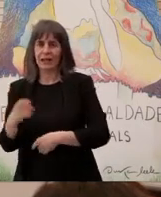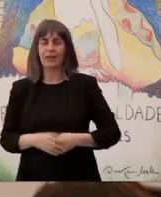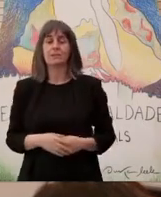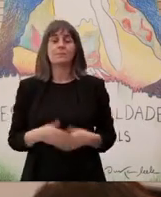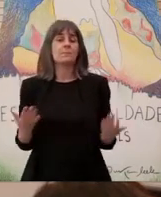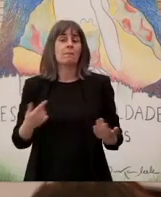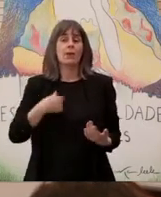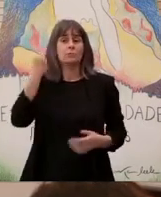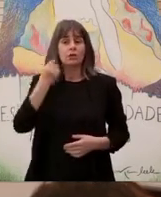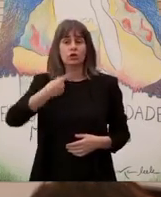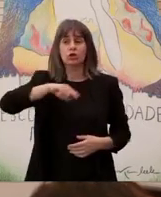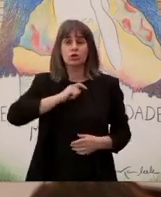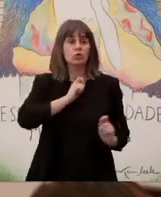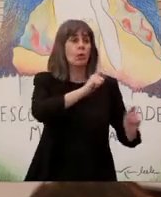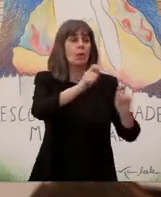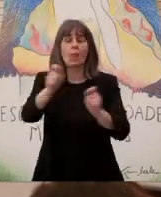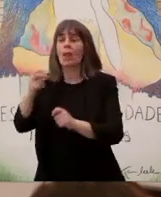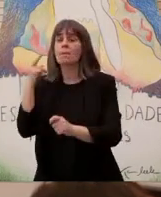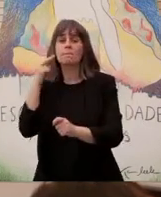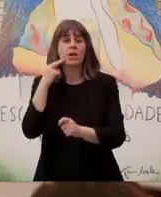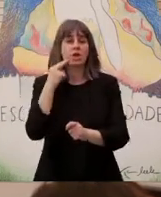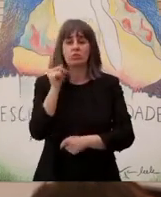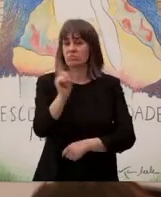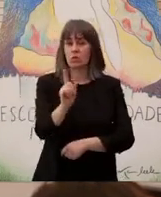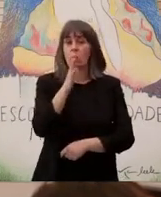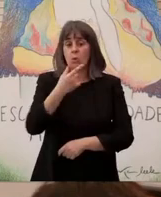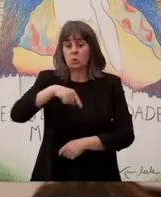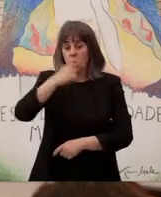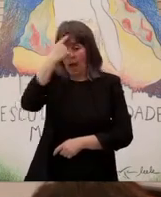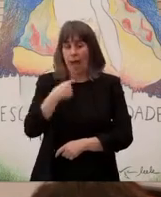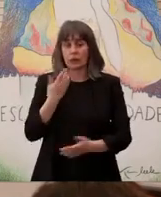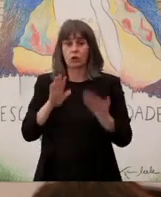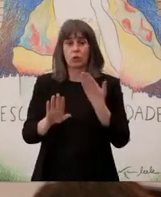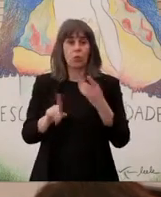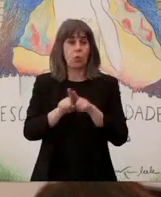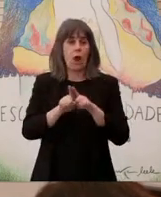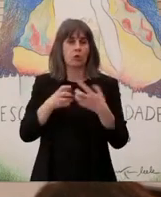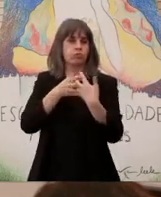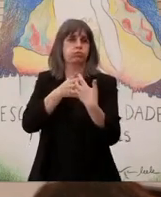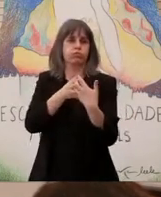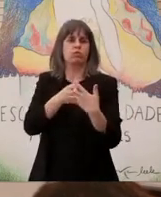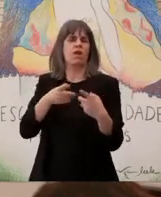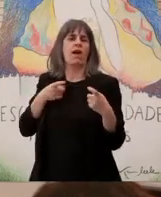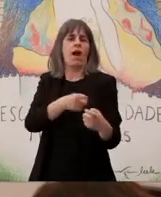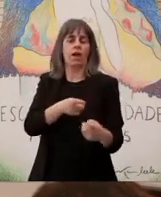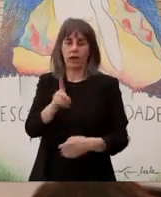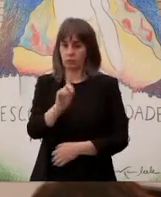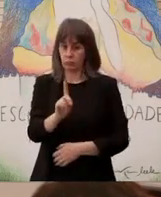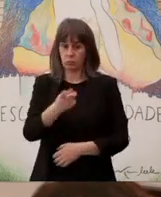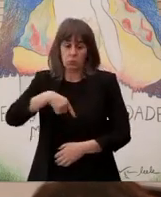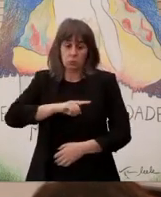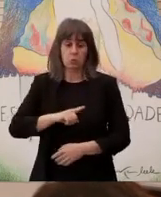creo que miedo no nos está entendiendo no me está entendiendo porque no es actitud nunca nuestra actitud a veces cuando nos